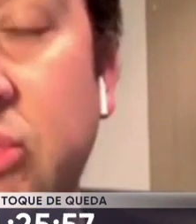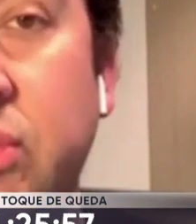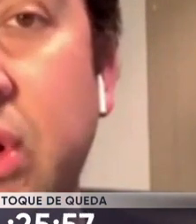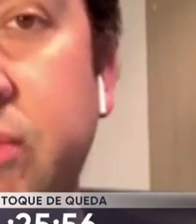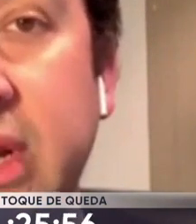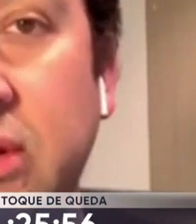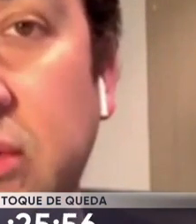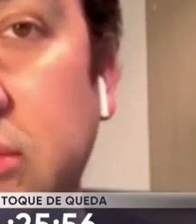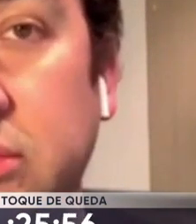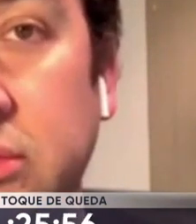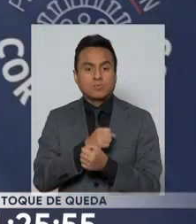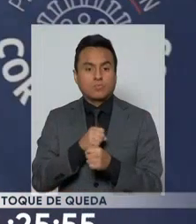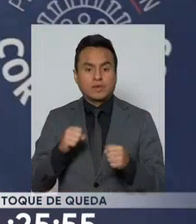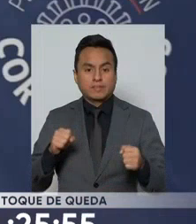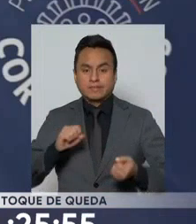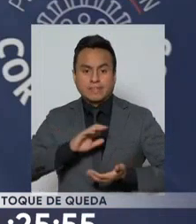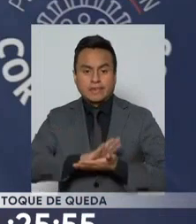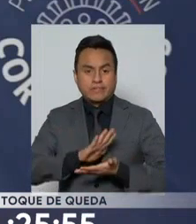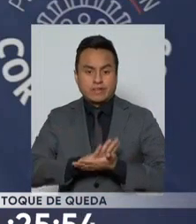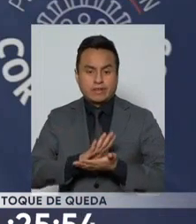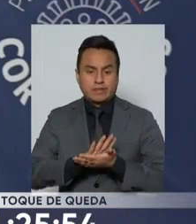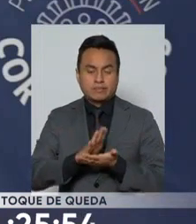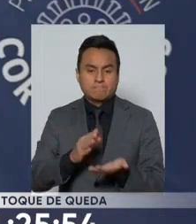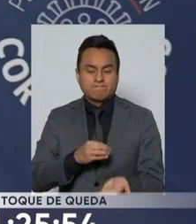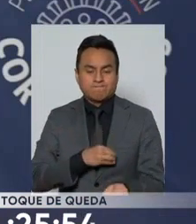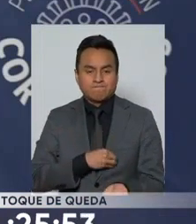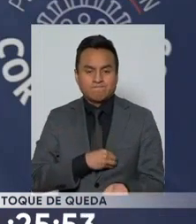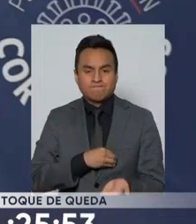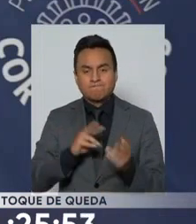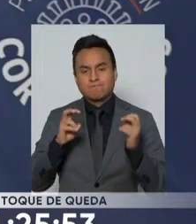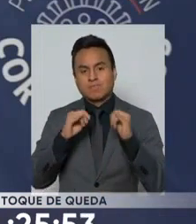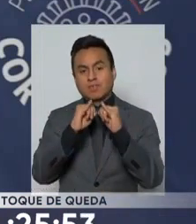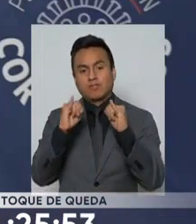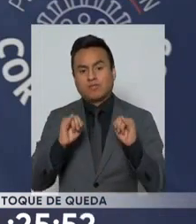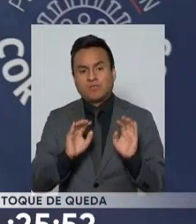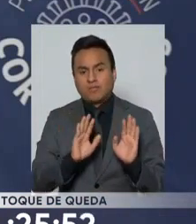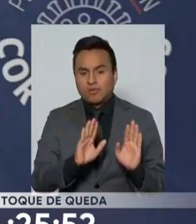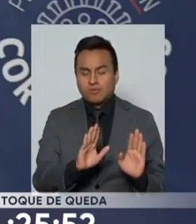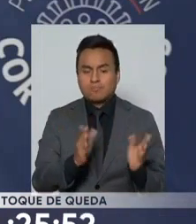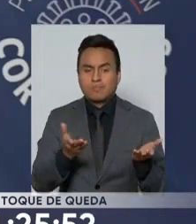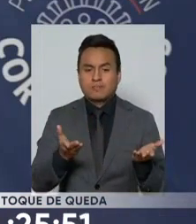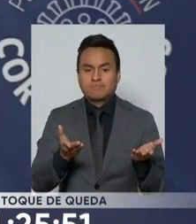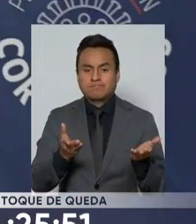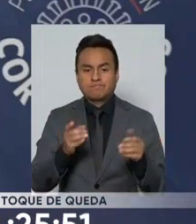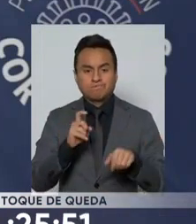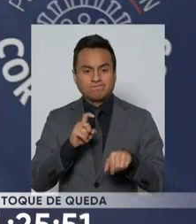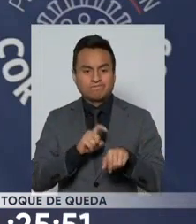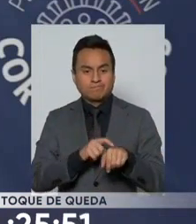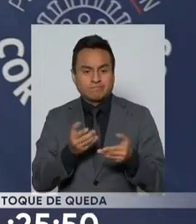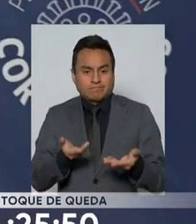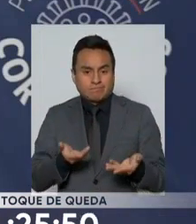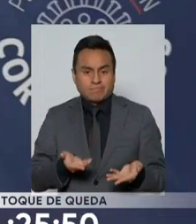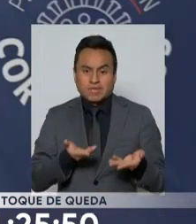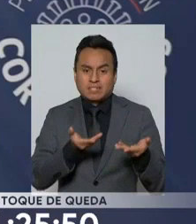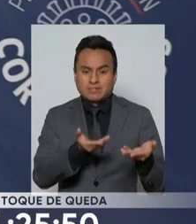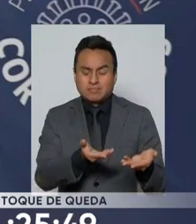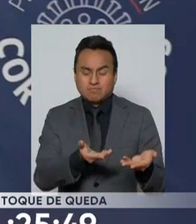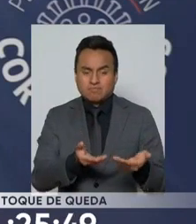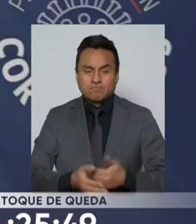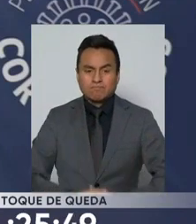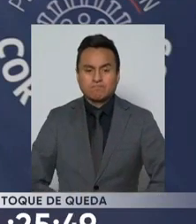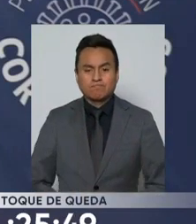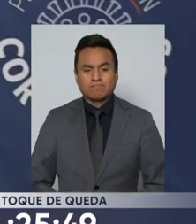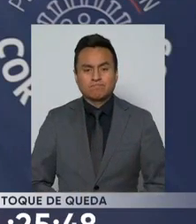de los casos va a ser mucho mejor para todos tras el informe diario del ministro jaime mañalich el mensaje subió a su página web el reporte del día